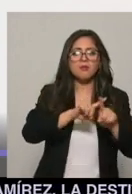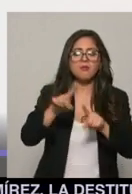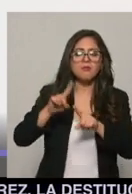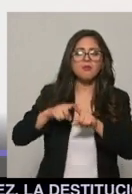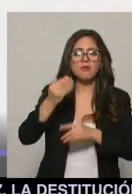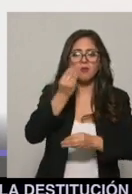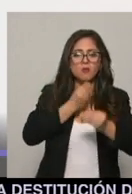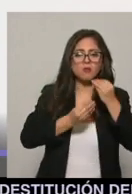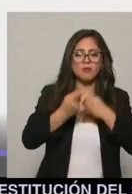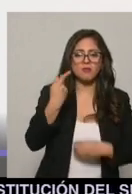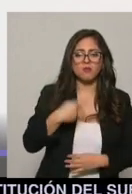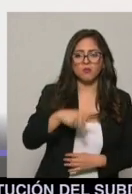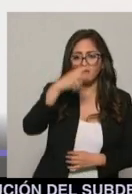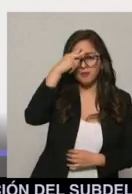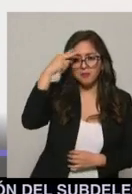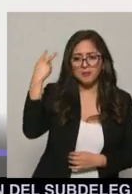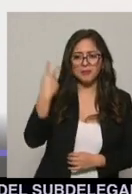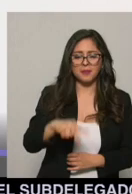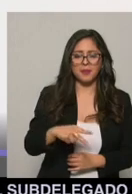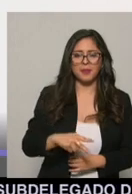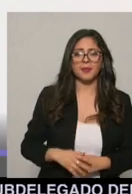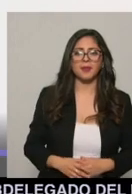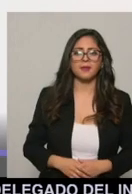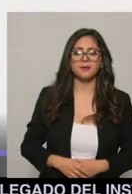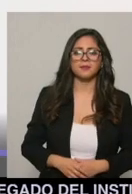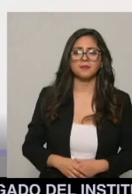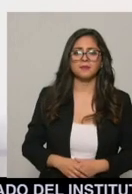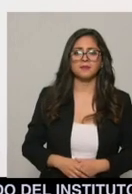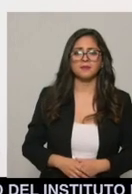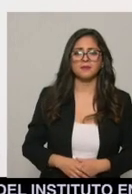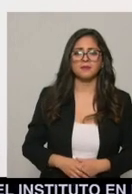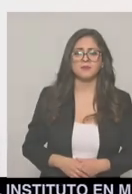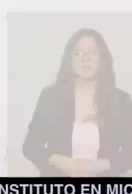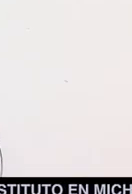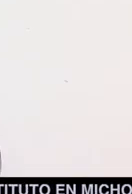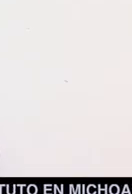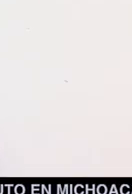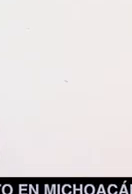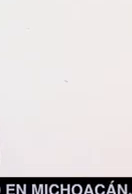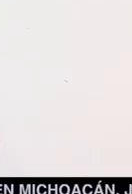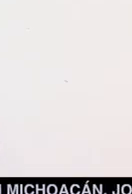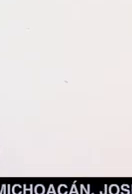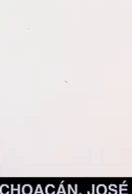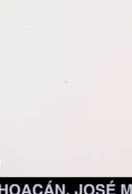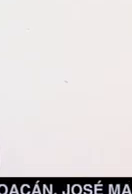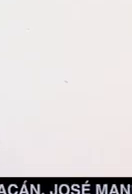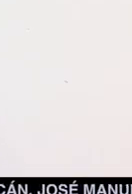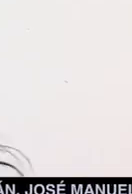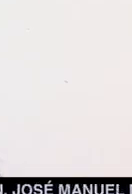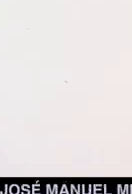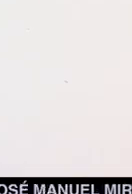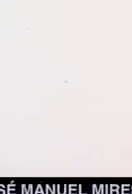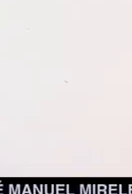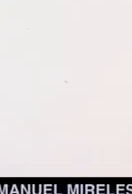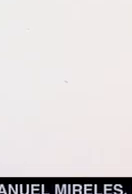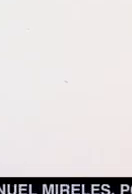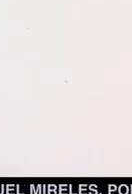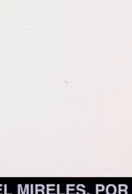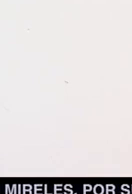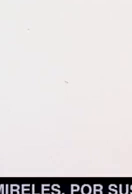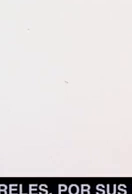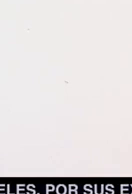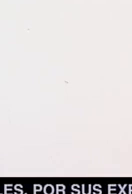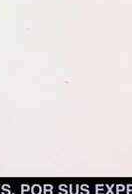mexicanos y sobre todo llevar como esa probadita de México a